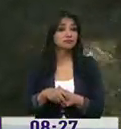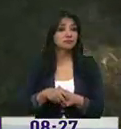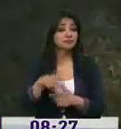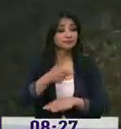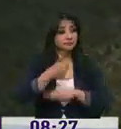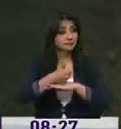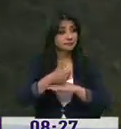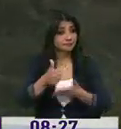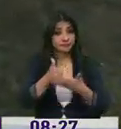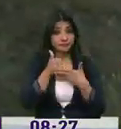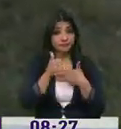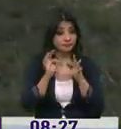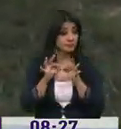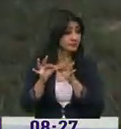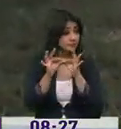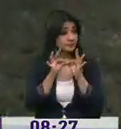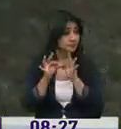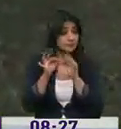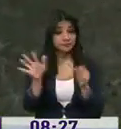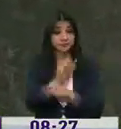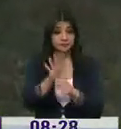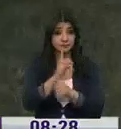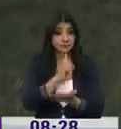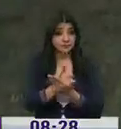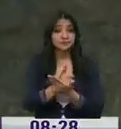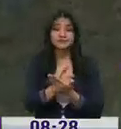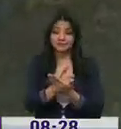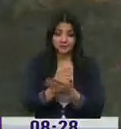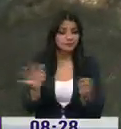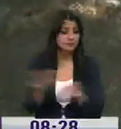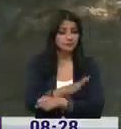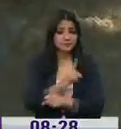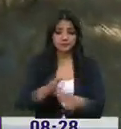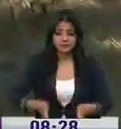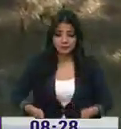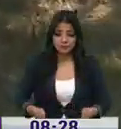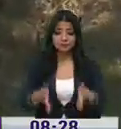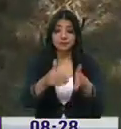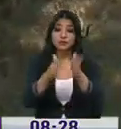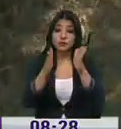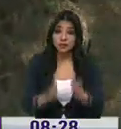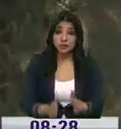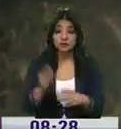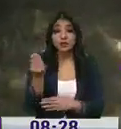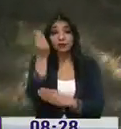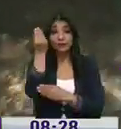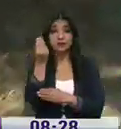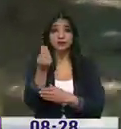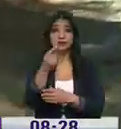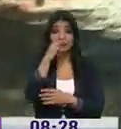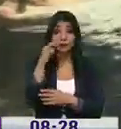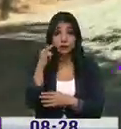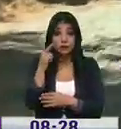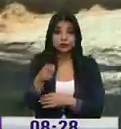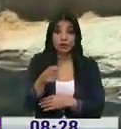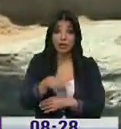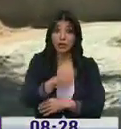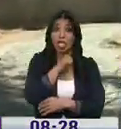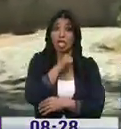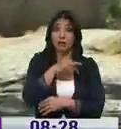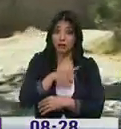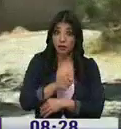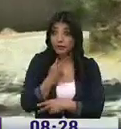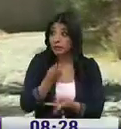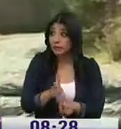con una intervención aquí completa de esta calle. Para todos los estudiantes, ya que jóvenes estudiantes son asaltados aquí y